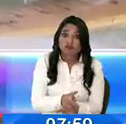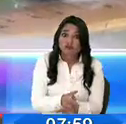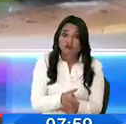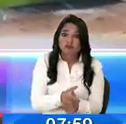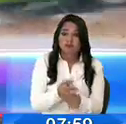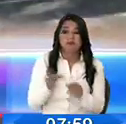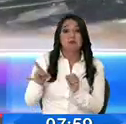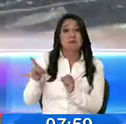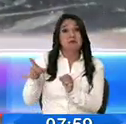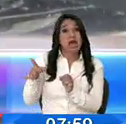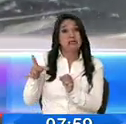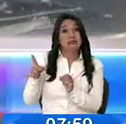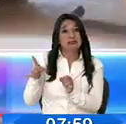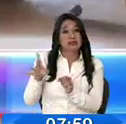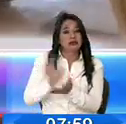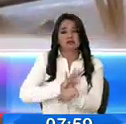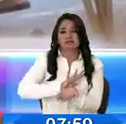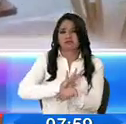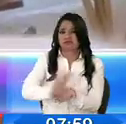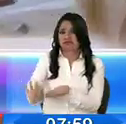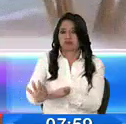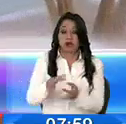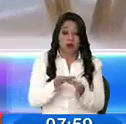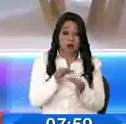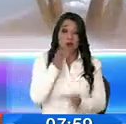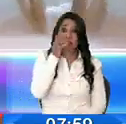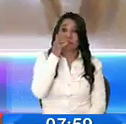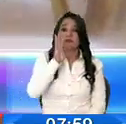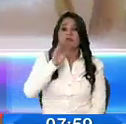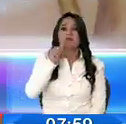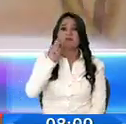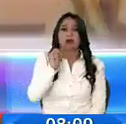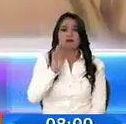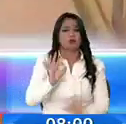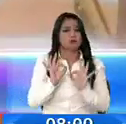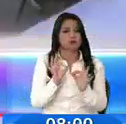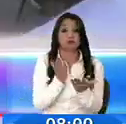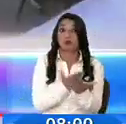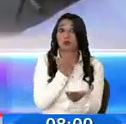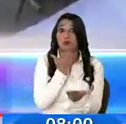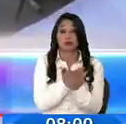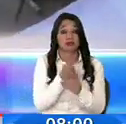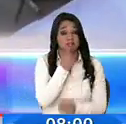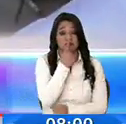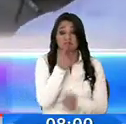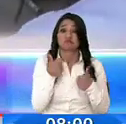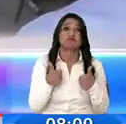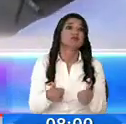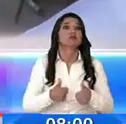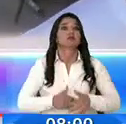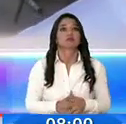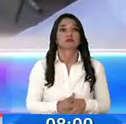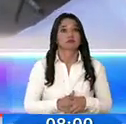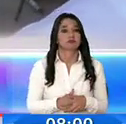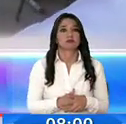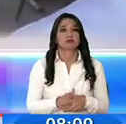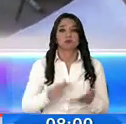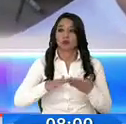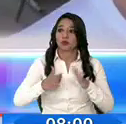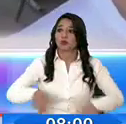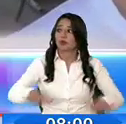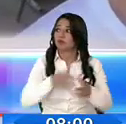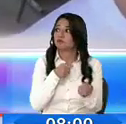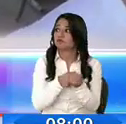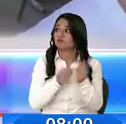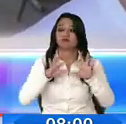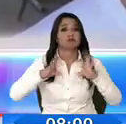plástico y hagan estas sorbetes de bambú me parece que la propuesta está muy interesante y creo que suma mucho a la comunidad y a todos